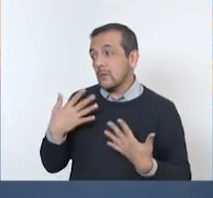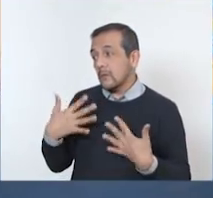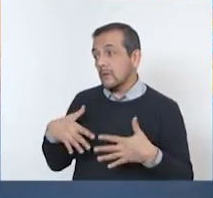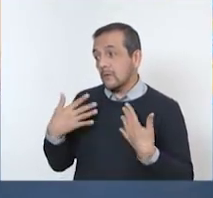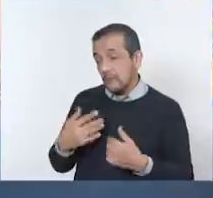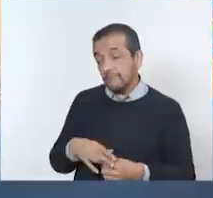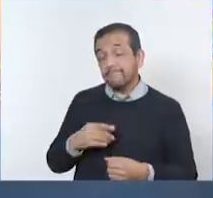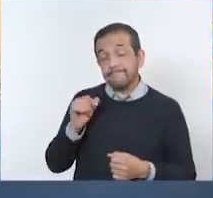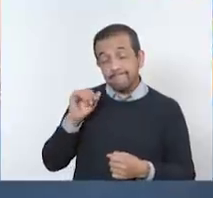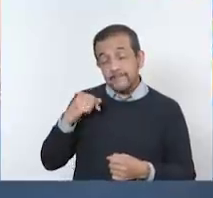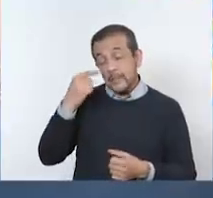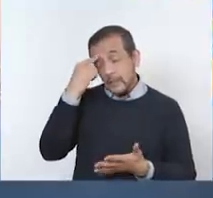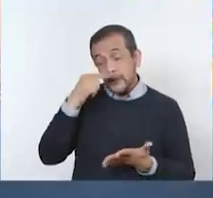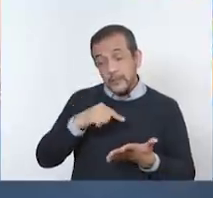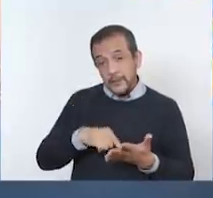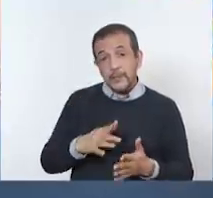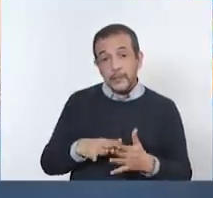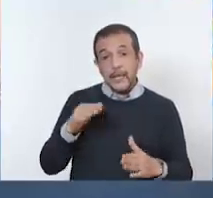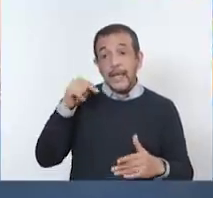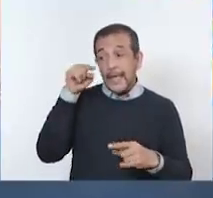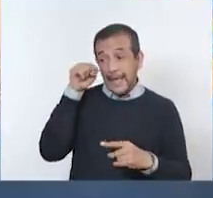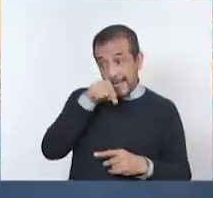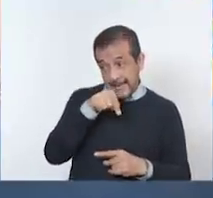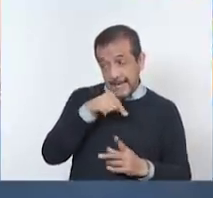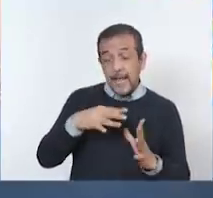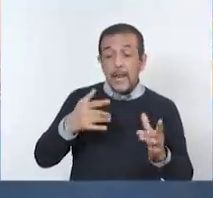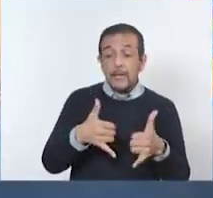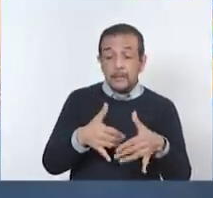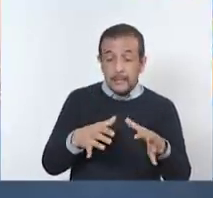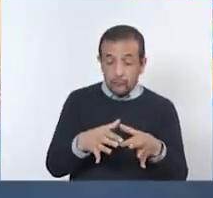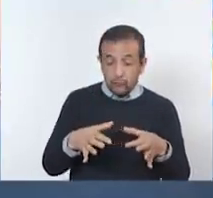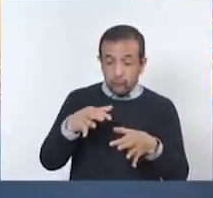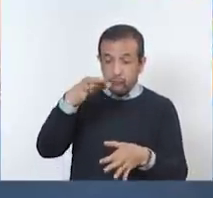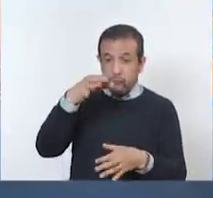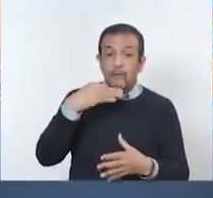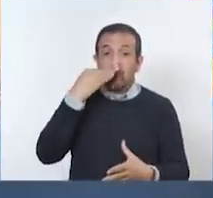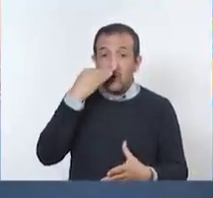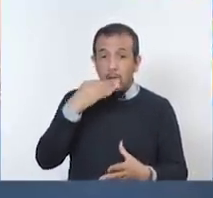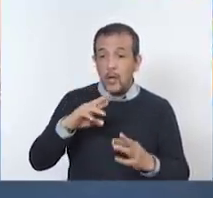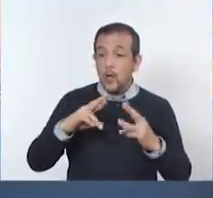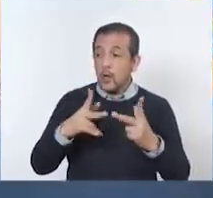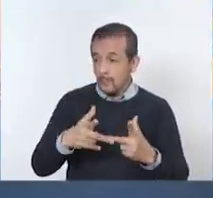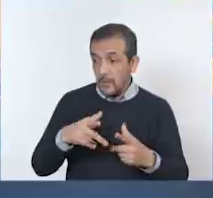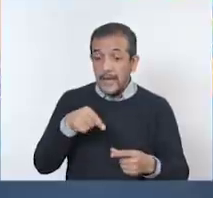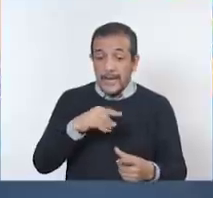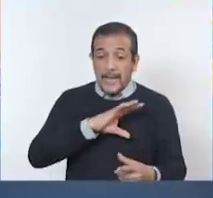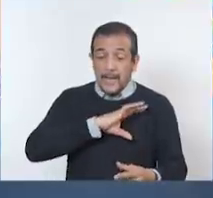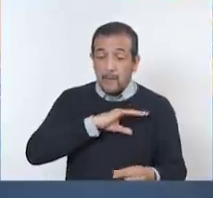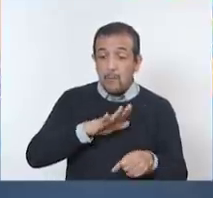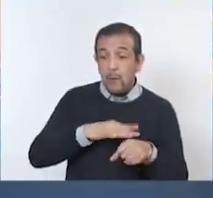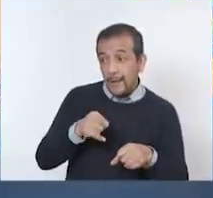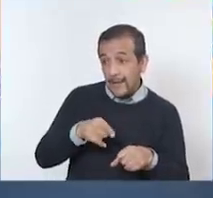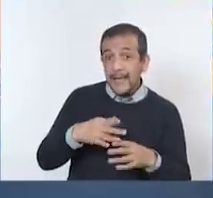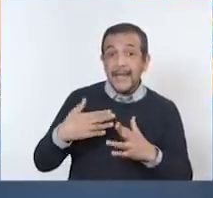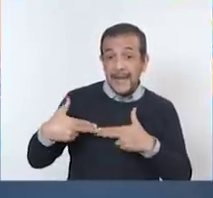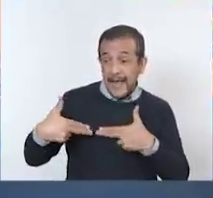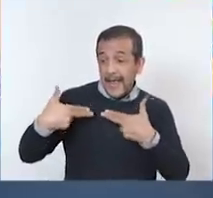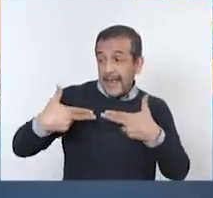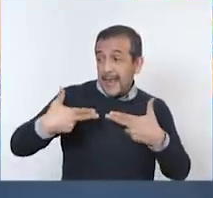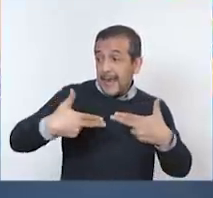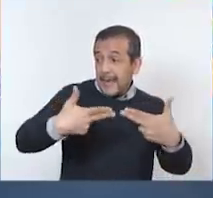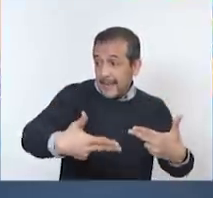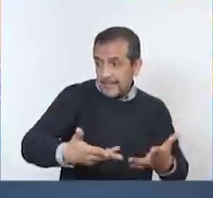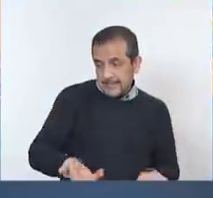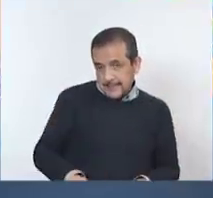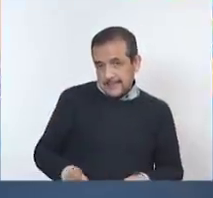Uf, la consecuencia creo que fue triste, ¿no? Rompió un florero de su tío Leopoldo, que quería mucho. Y lo quería mucho porque se lo había regalado su